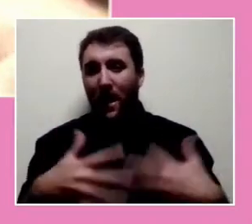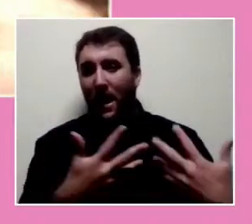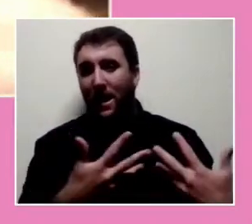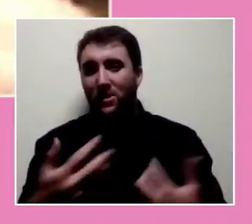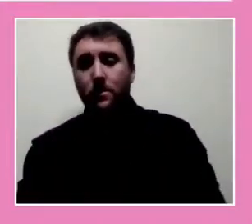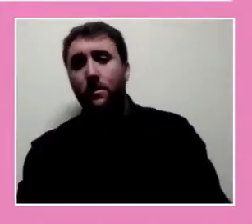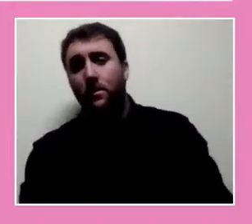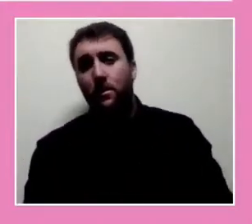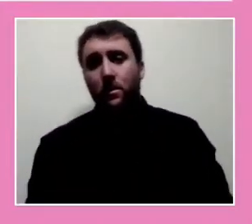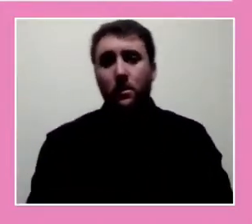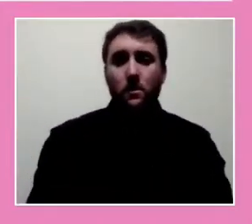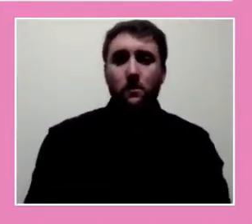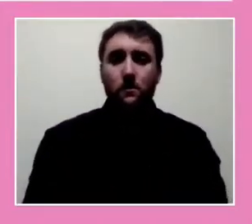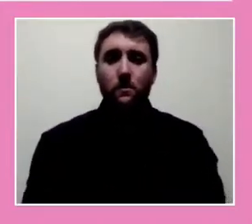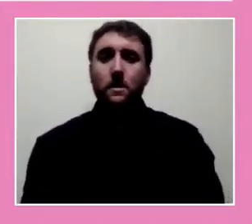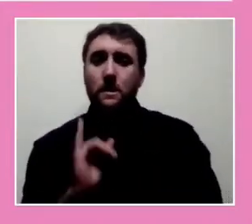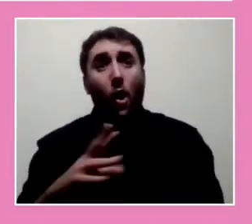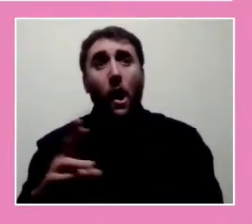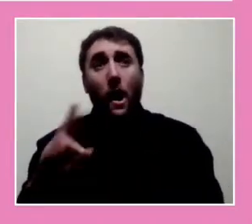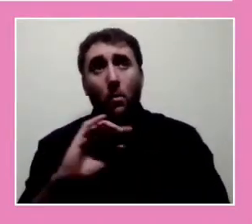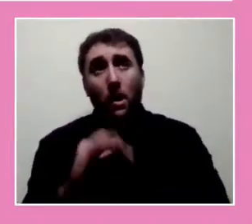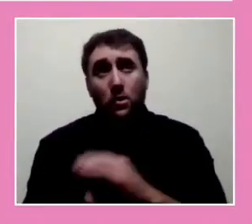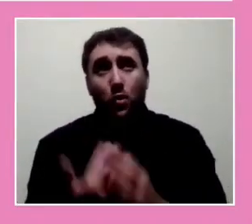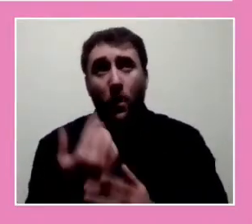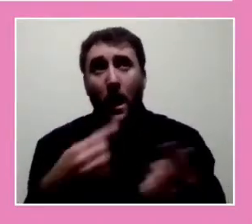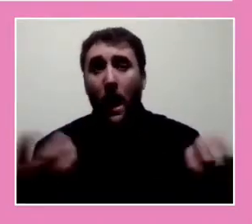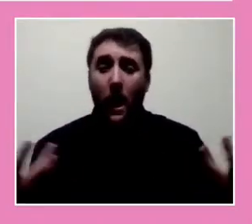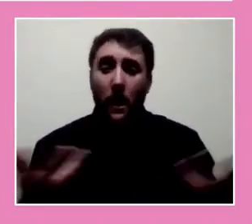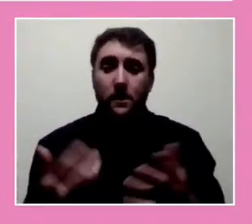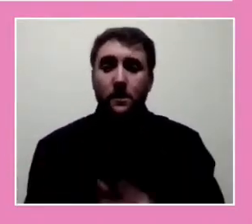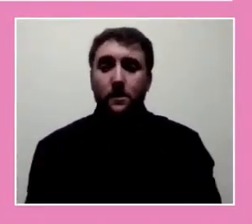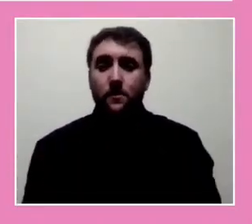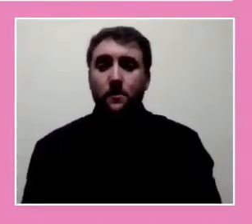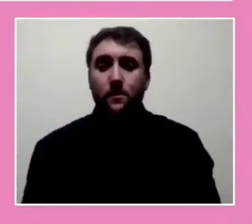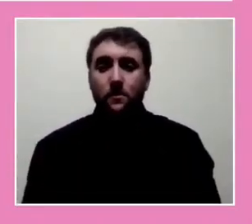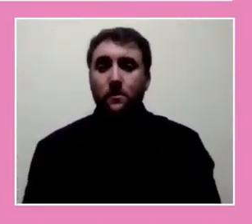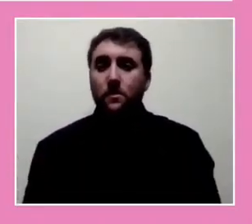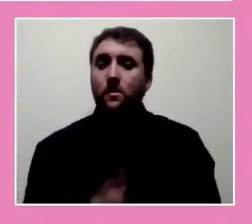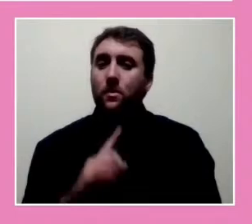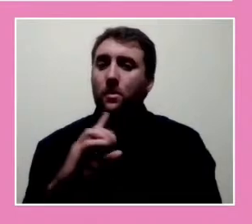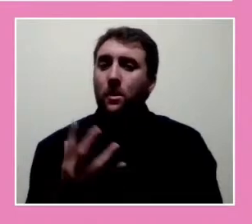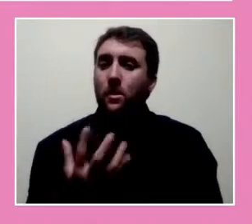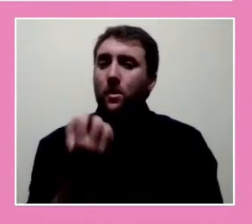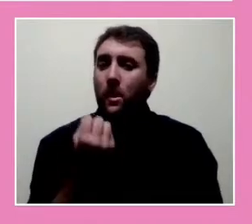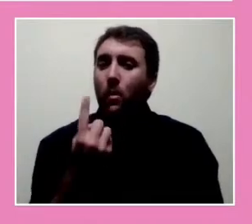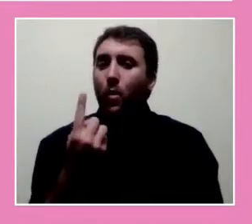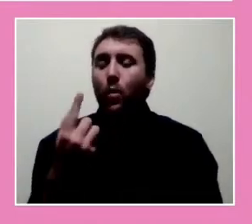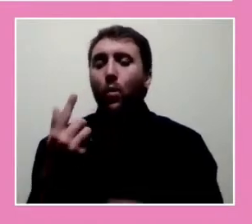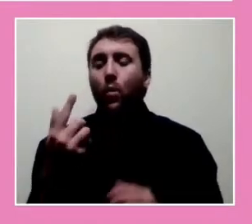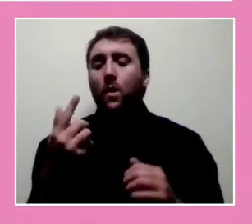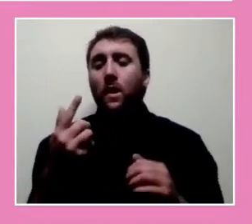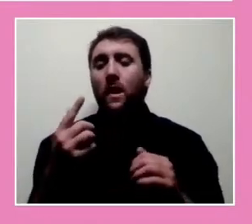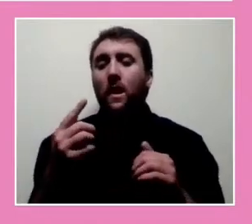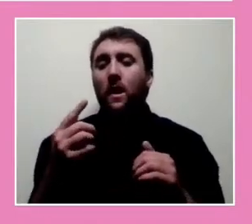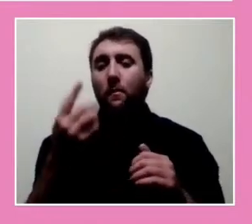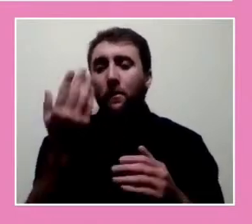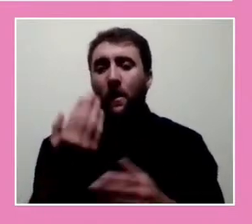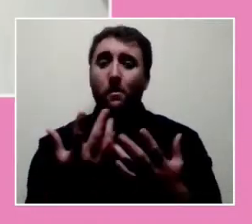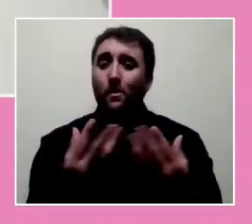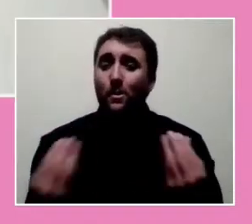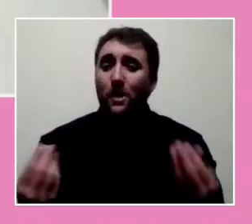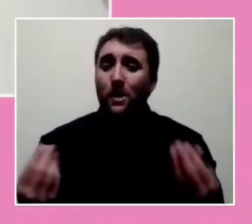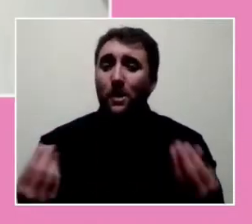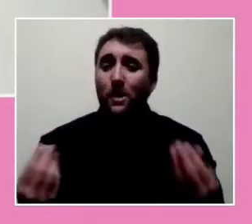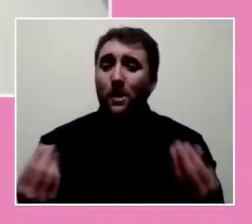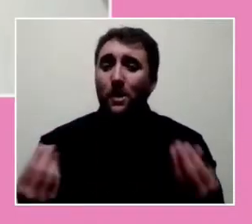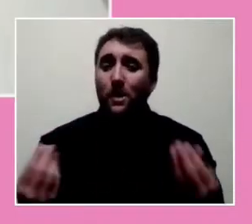a la salud mental. Lo que no hemos visto y queríamos ver es que no hemos encontrado, o sea, un influencer que nos ayude a nosotros a ser influencers.